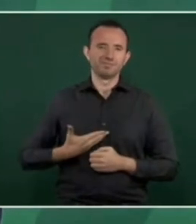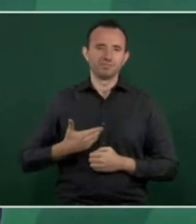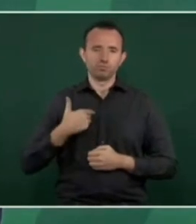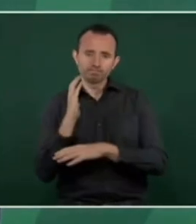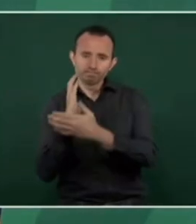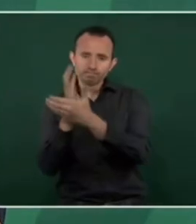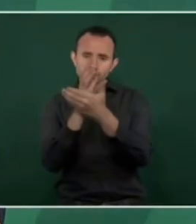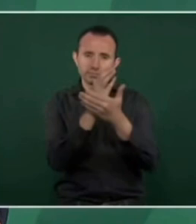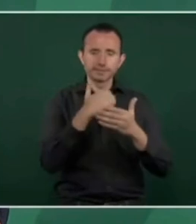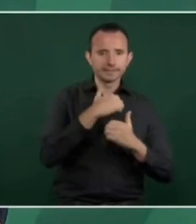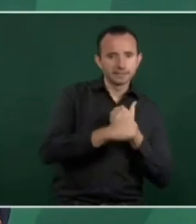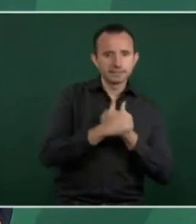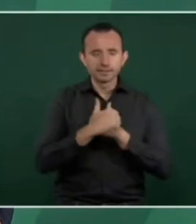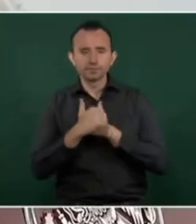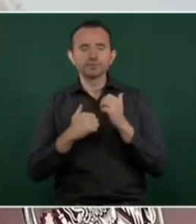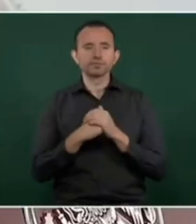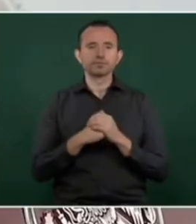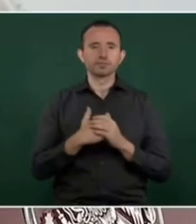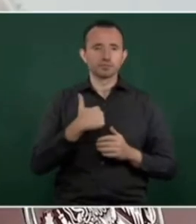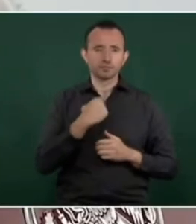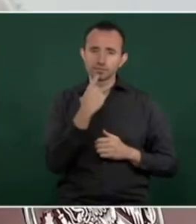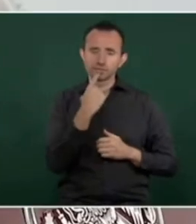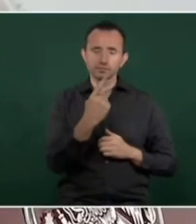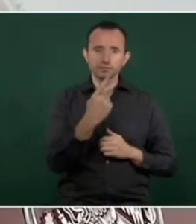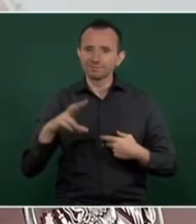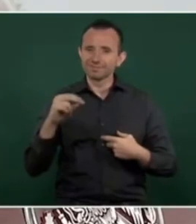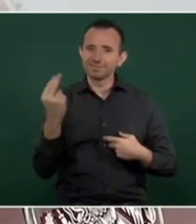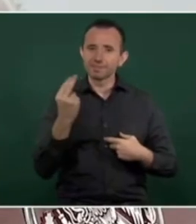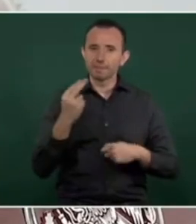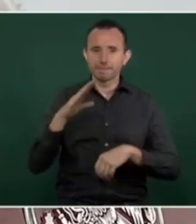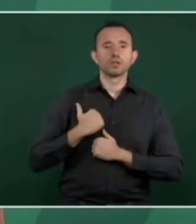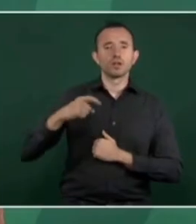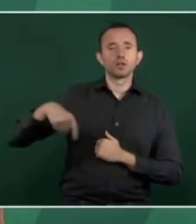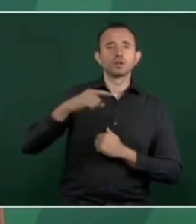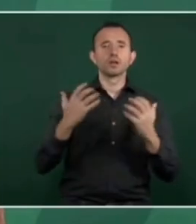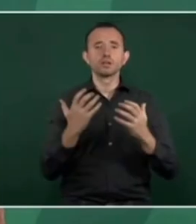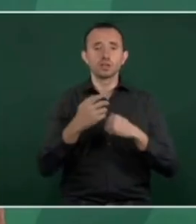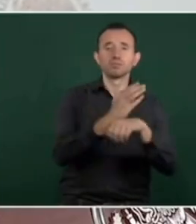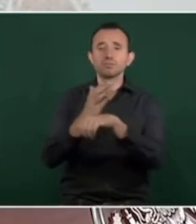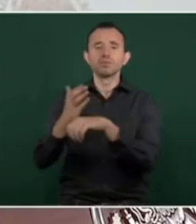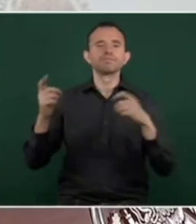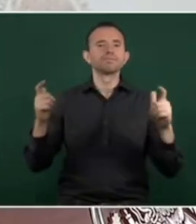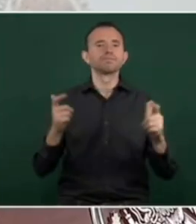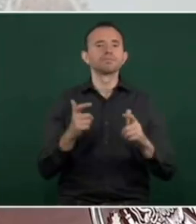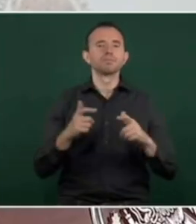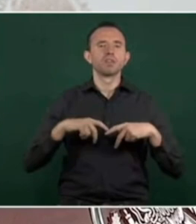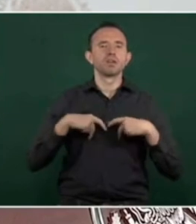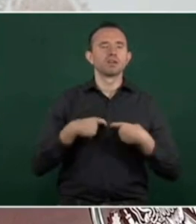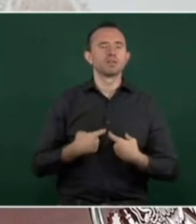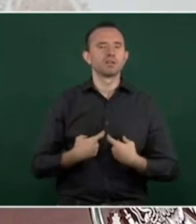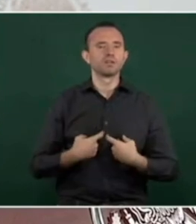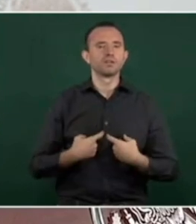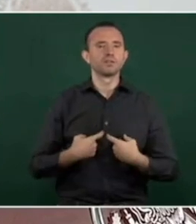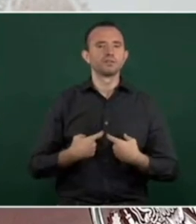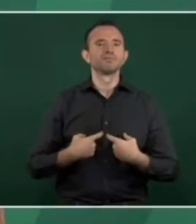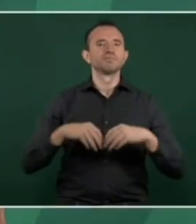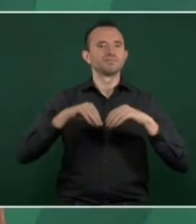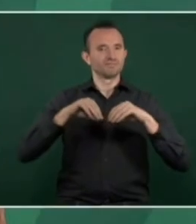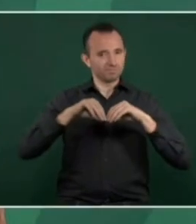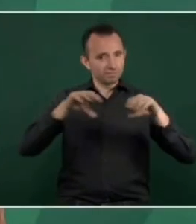de que en vez de debilitar al ejército se había participado en actos ilícitos en vez de debilitarlo y dándolo a conocer y reconociendo lo